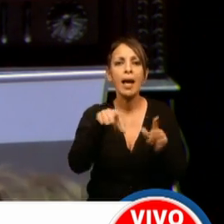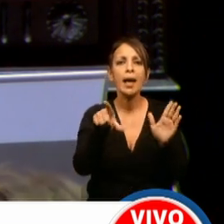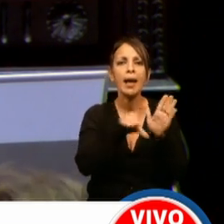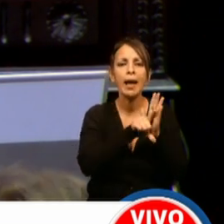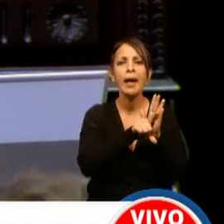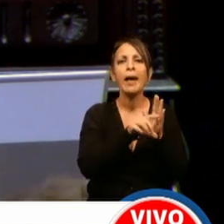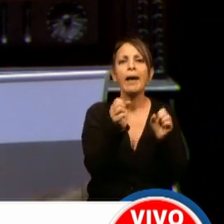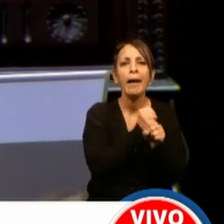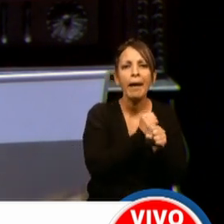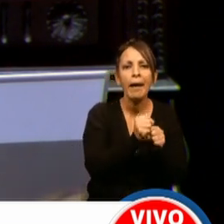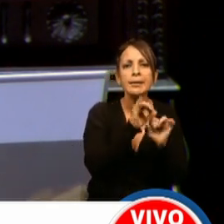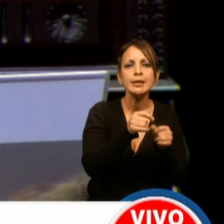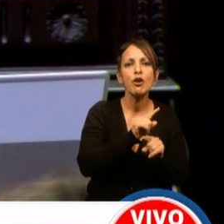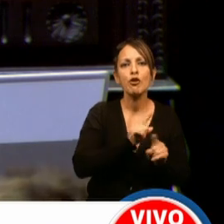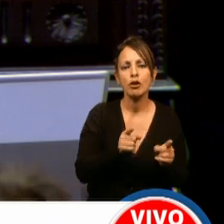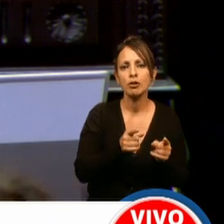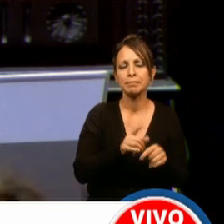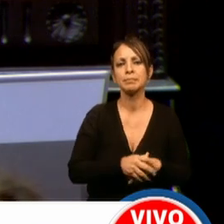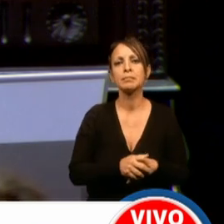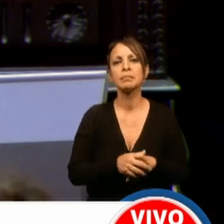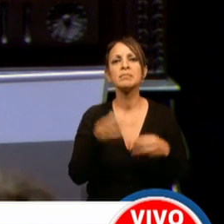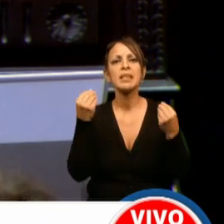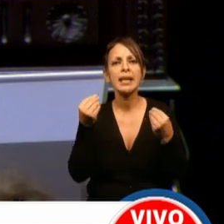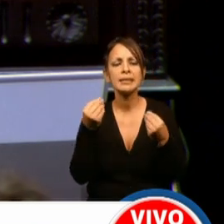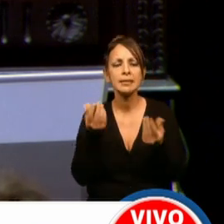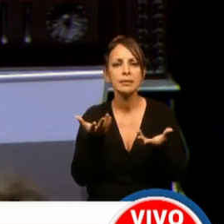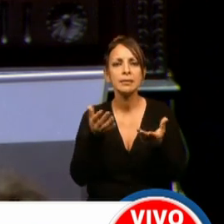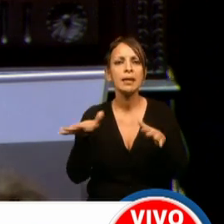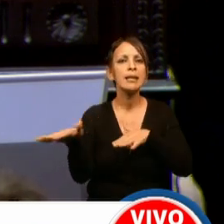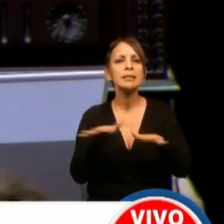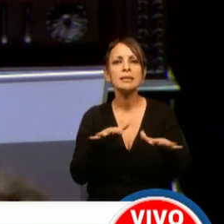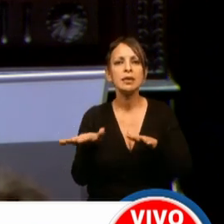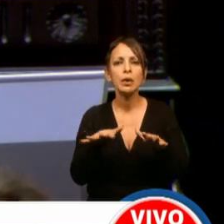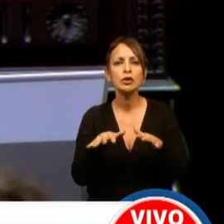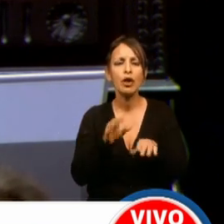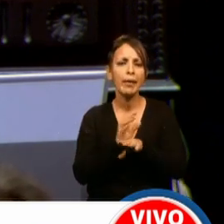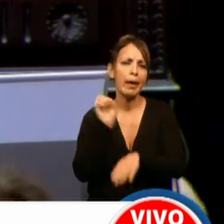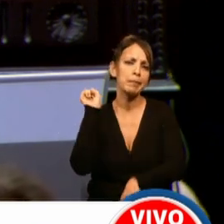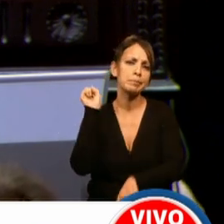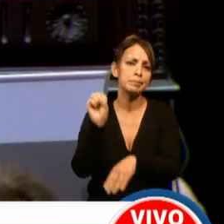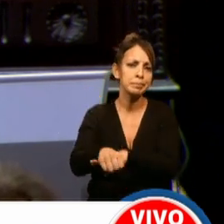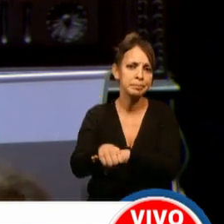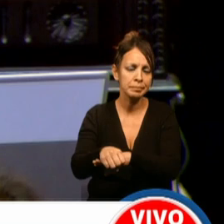presidente en la situación de absoluto desamparo